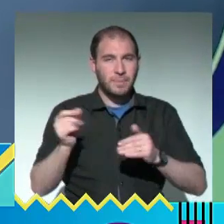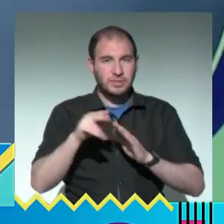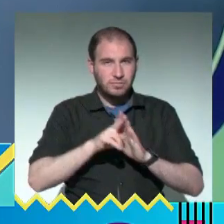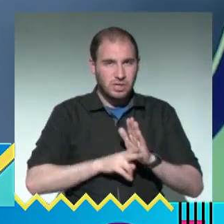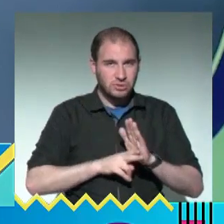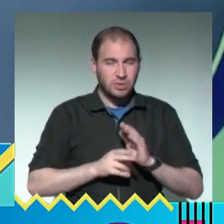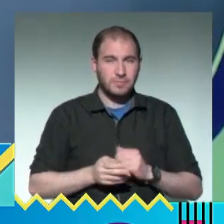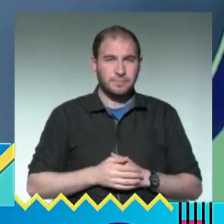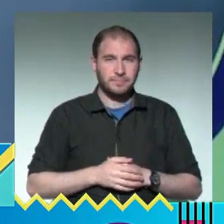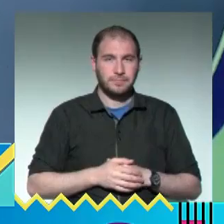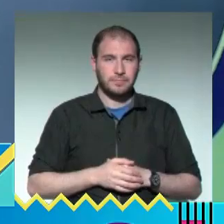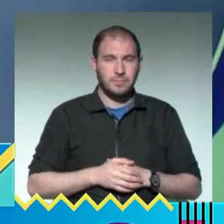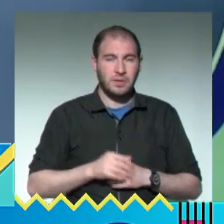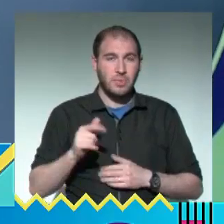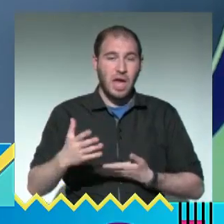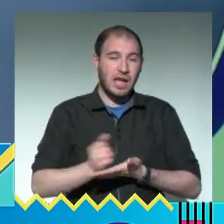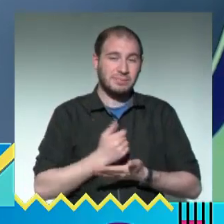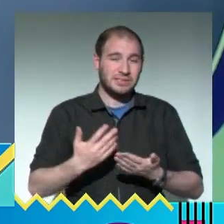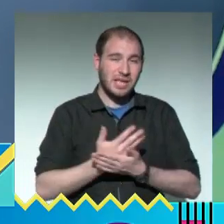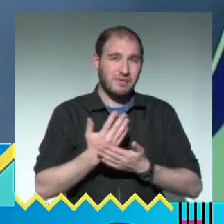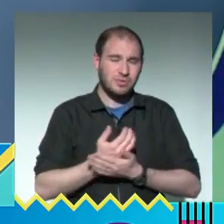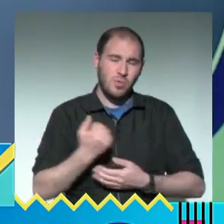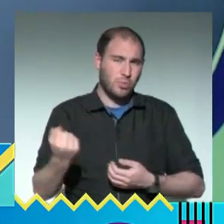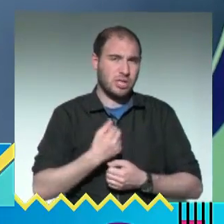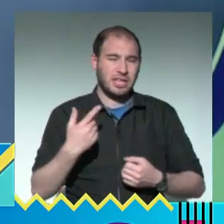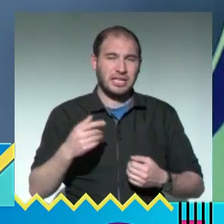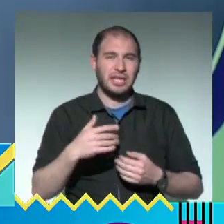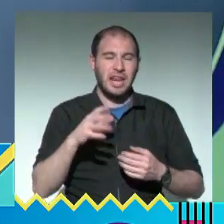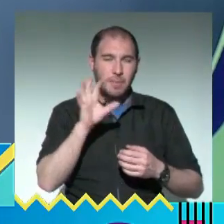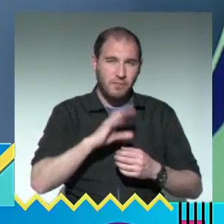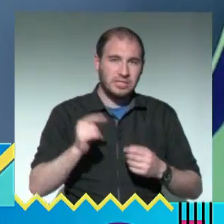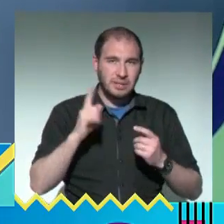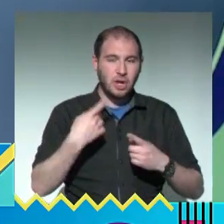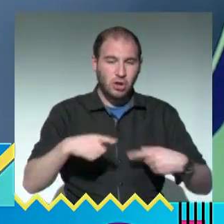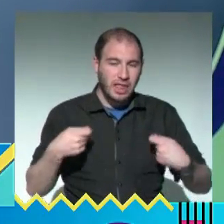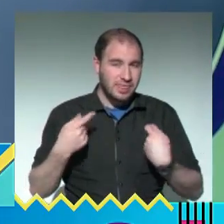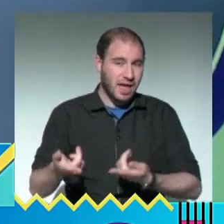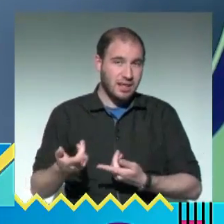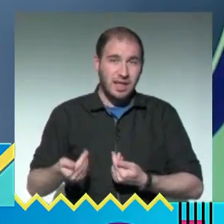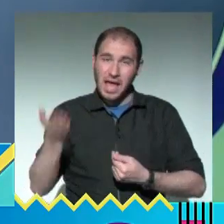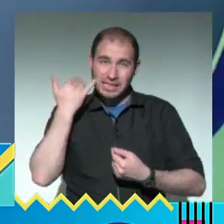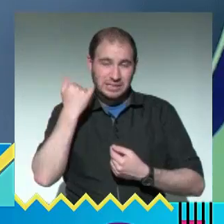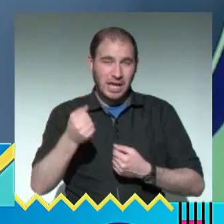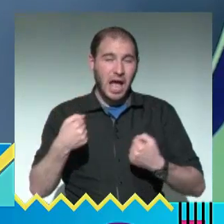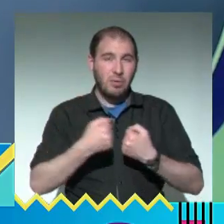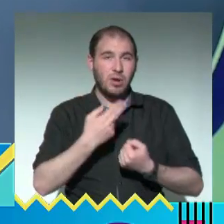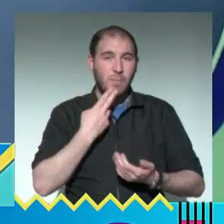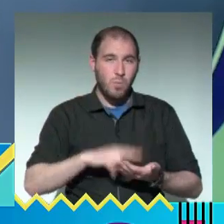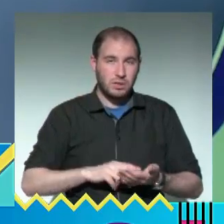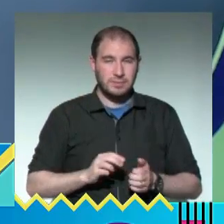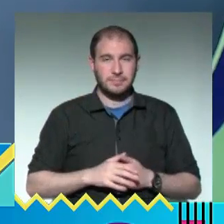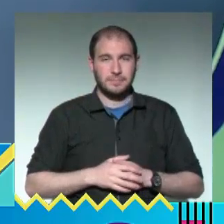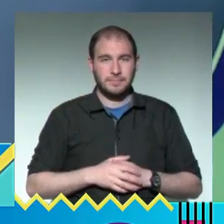vos tenés que aceptar un sacrificio fuerte a las provincias de recursos y de cesión de recursos que ya venía desde antes con el pacto fiscal, por